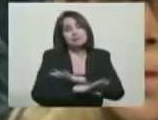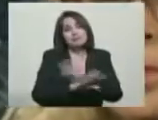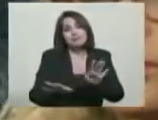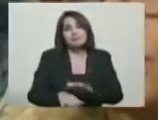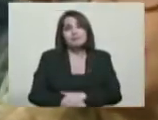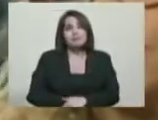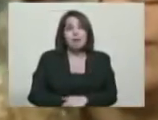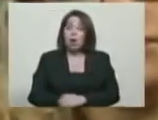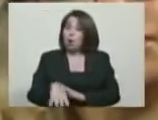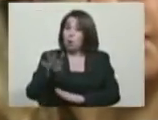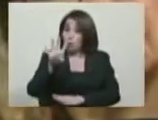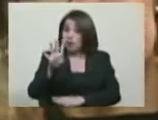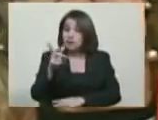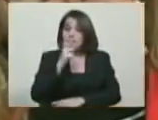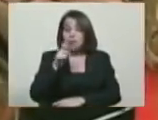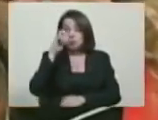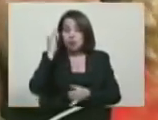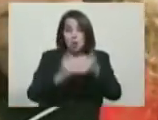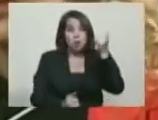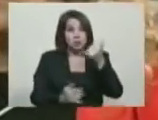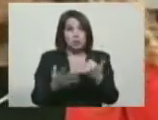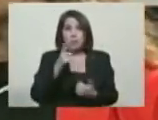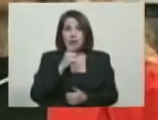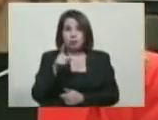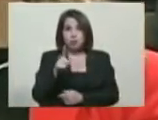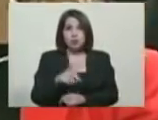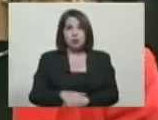La cuarta y última pregunta